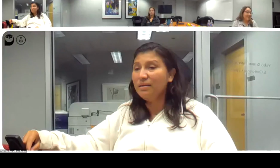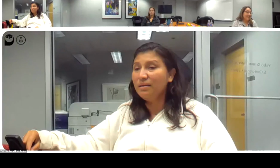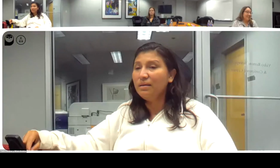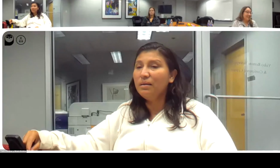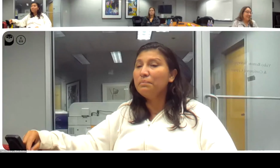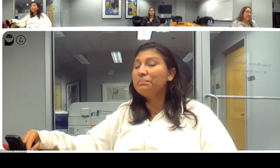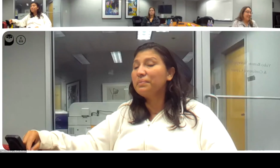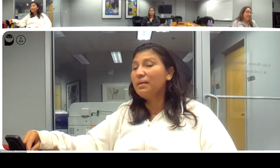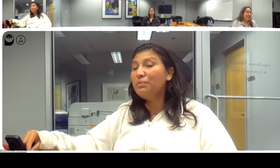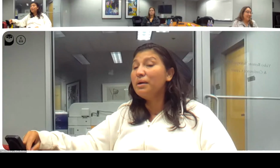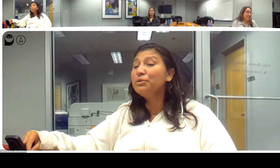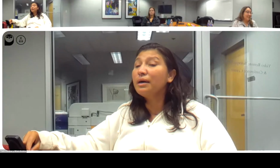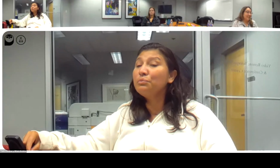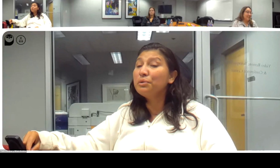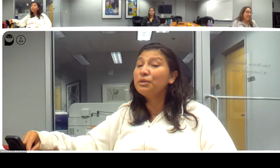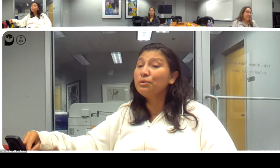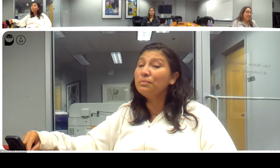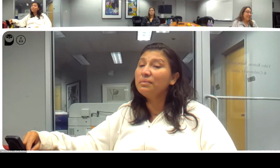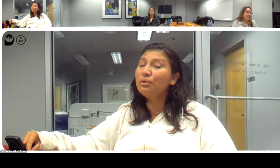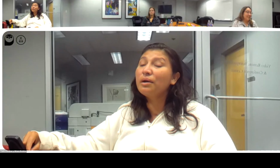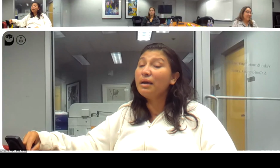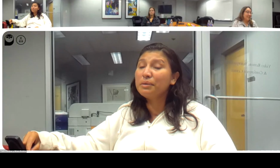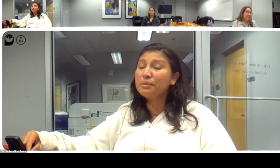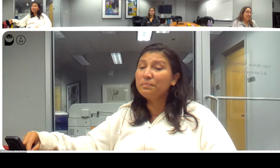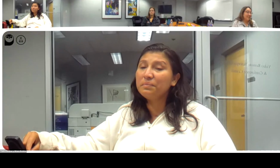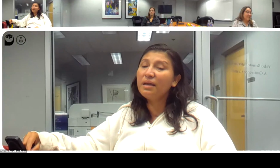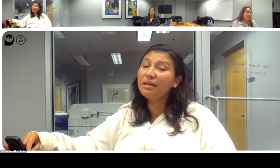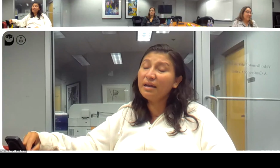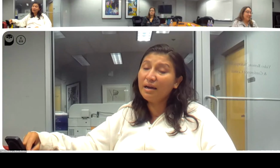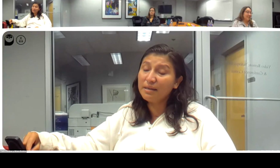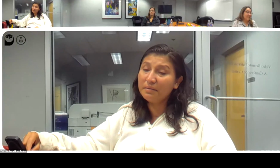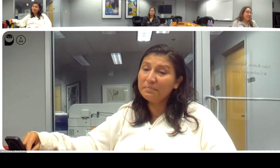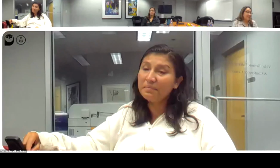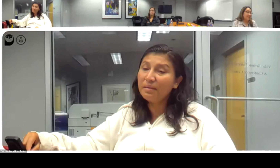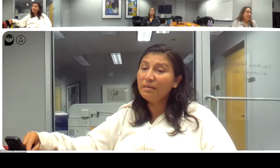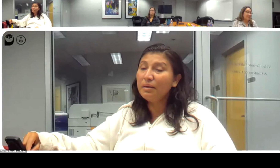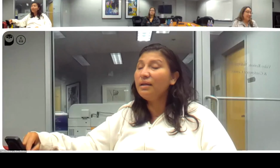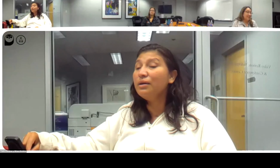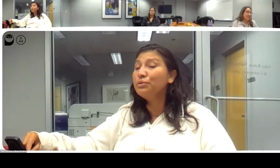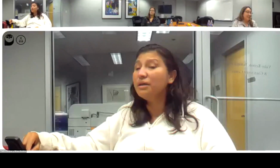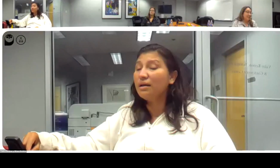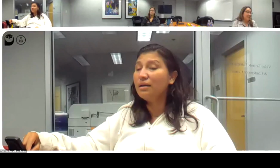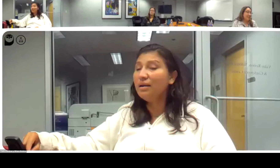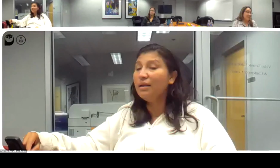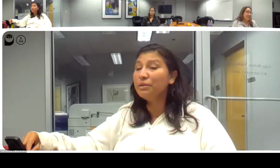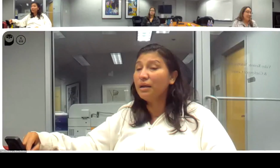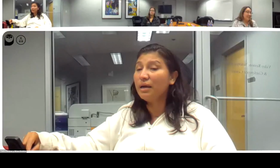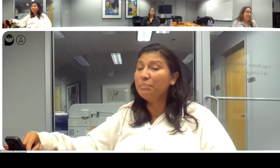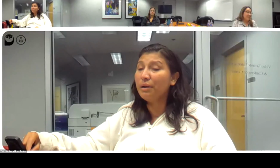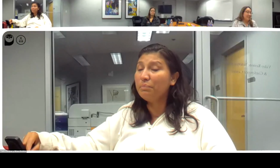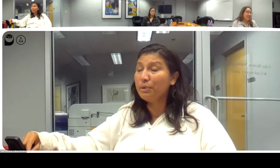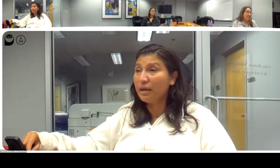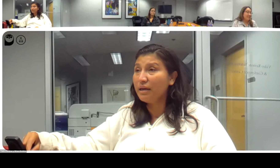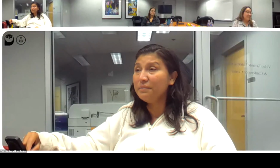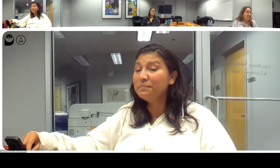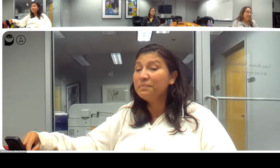qué? Le voy a contar un poquito lo que ella pasó. Ella tiene cáncer. Y le dije un día, le encontré ahí